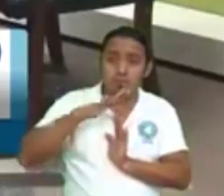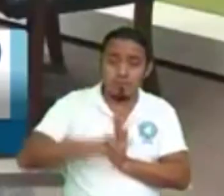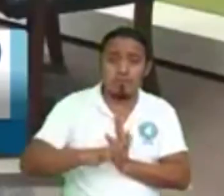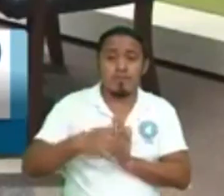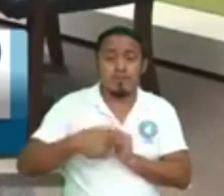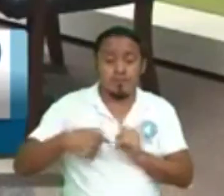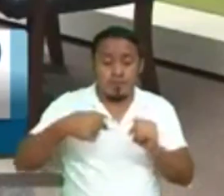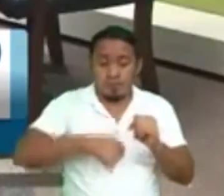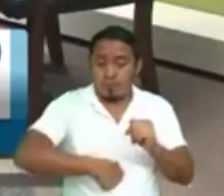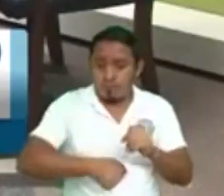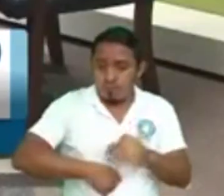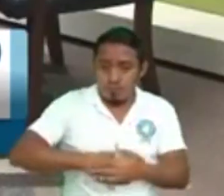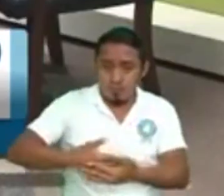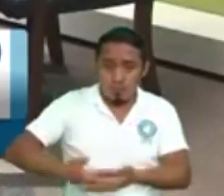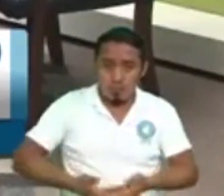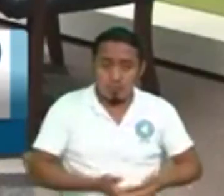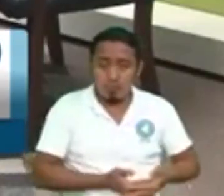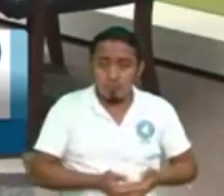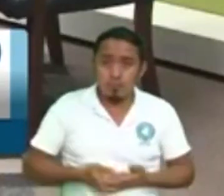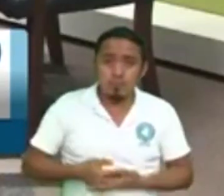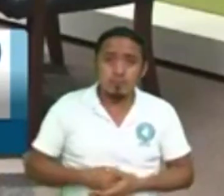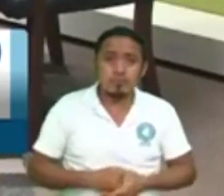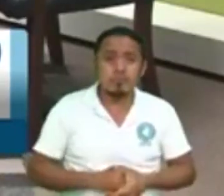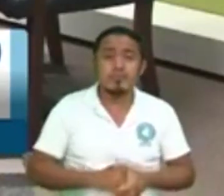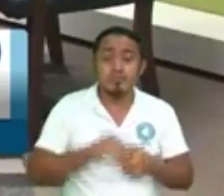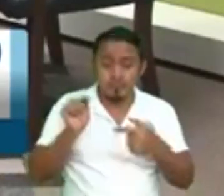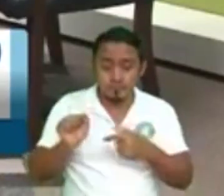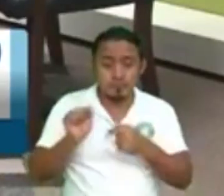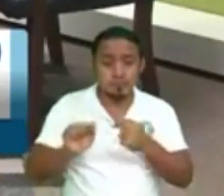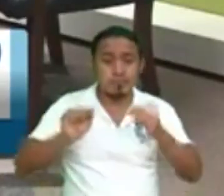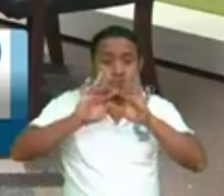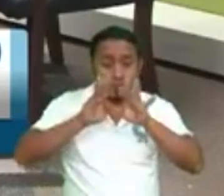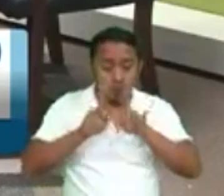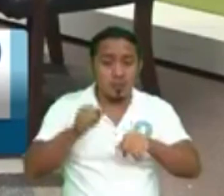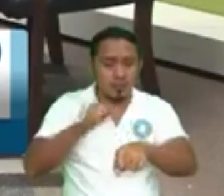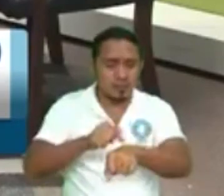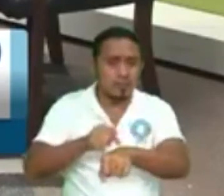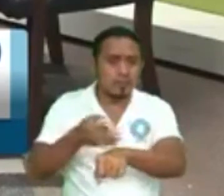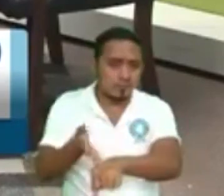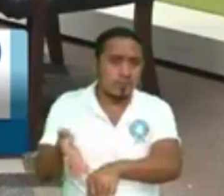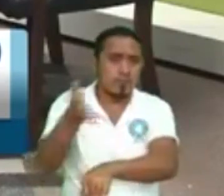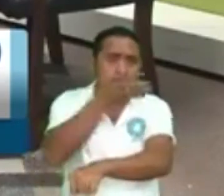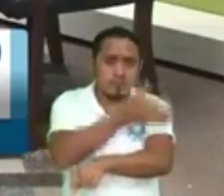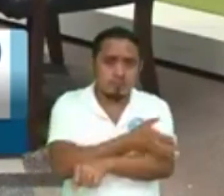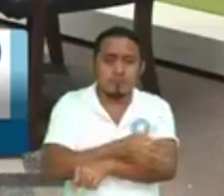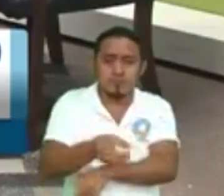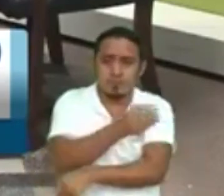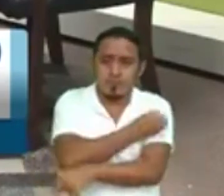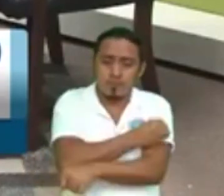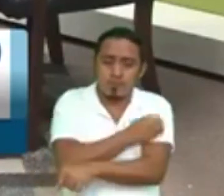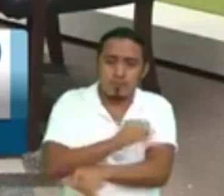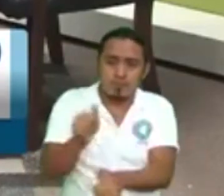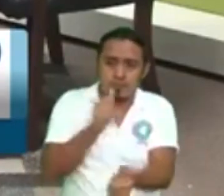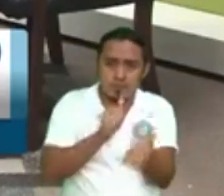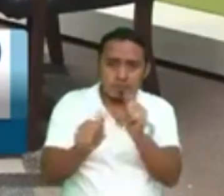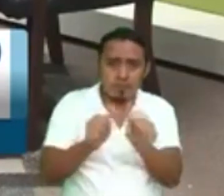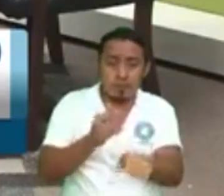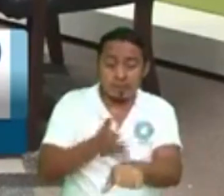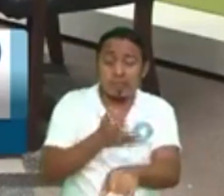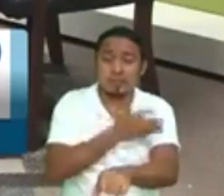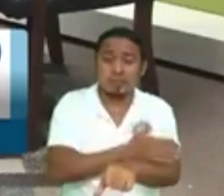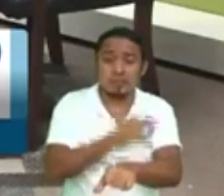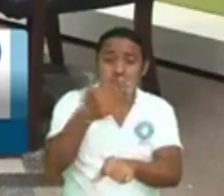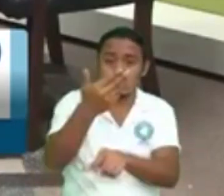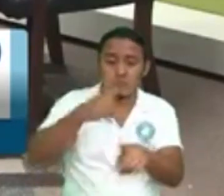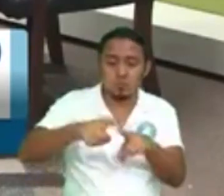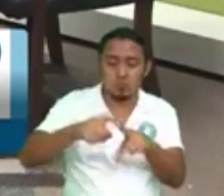feto. ¿Cómo es el abordaje? Sabiendo que esta persona, esta mujer, estuvo sumergida en el alcohol previo a los 9 meses.